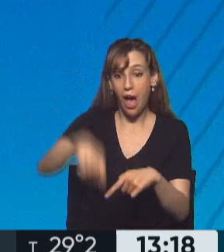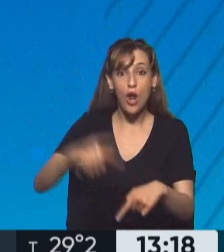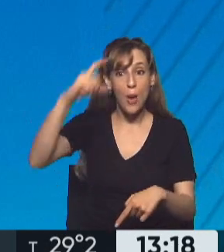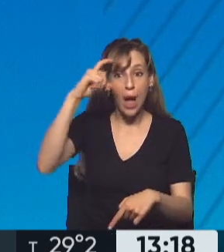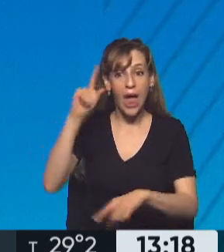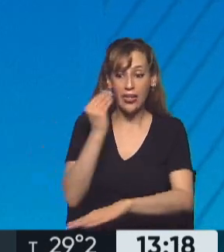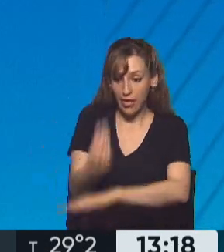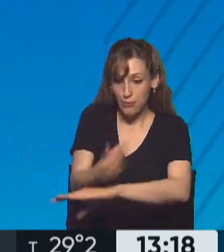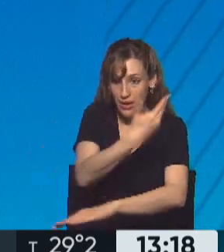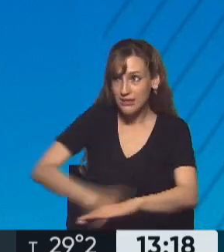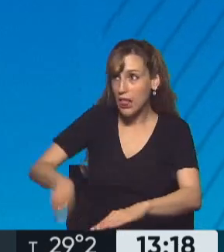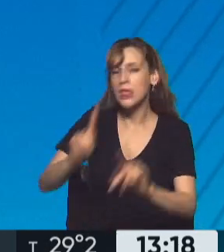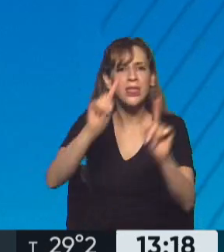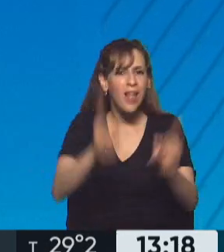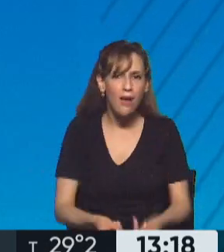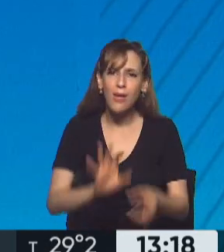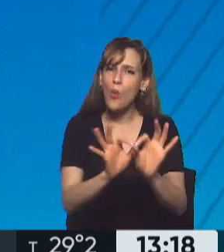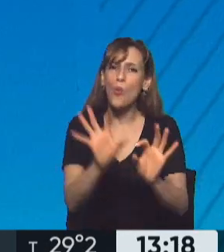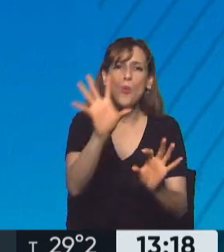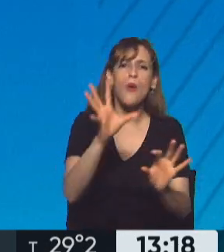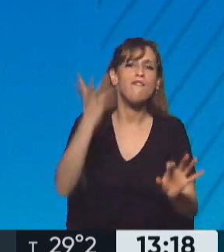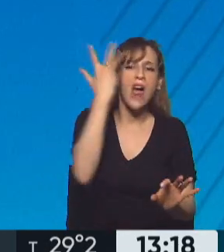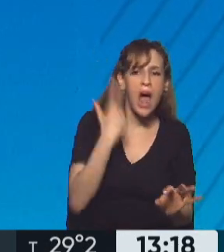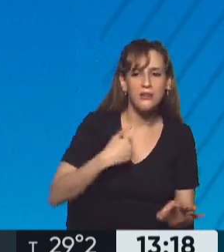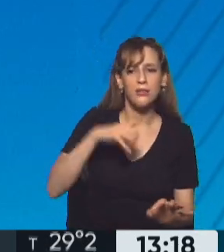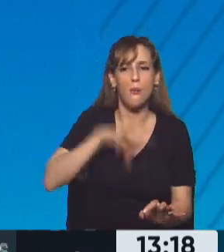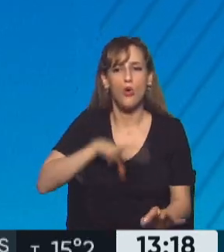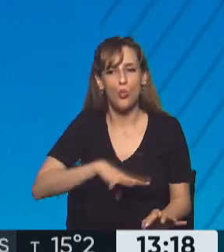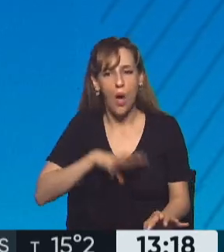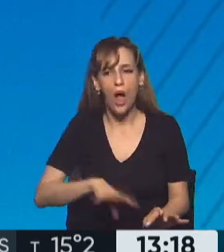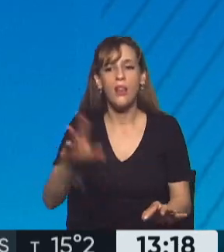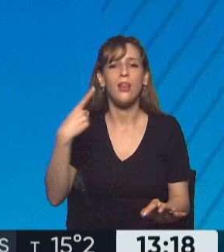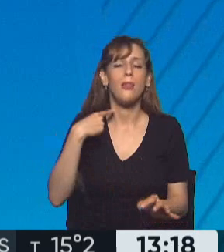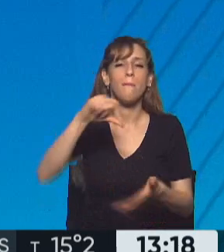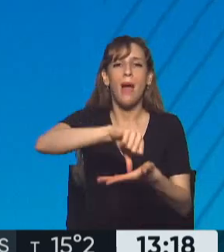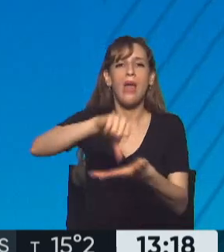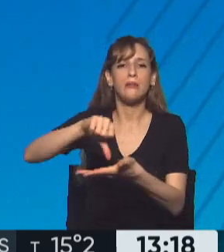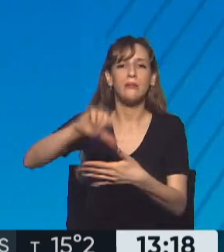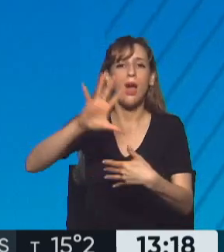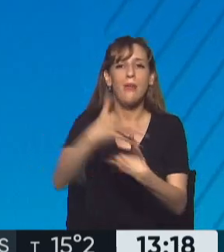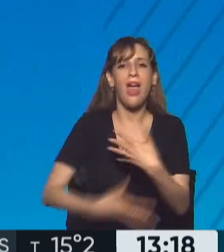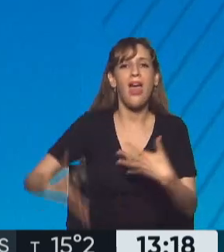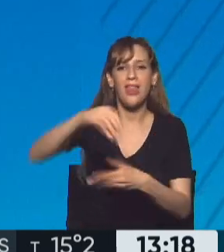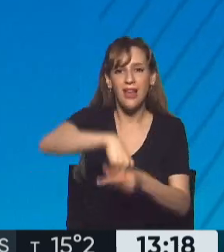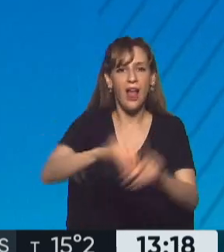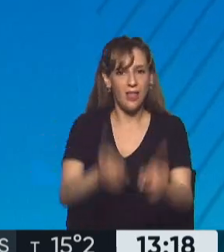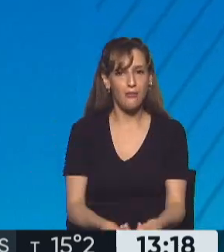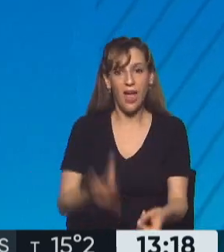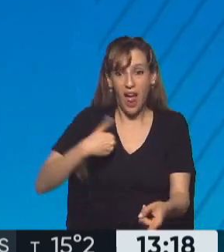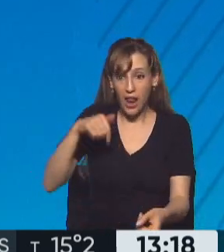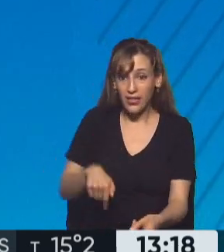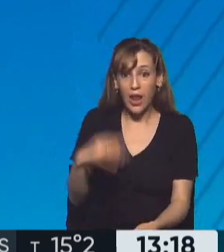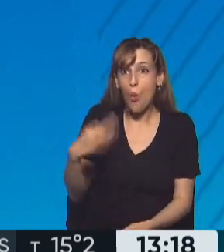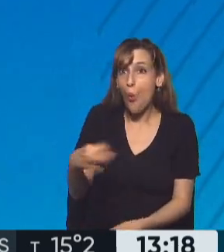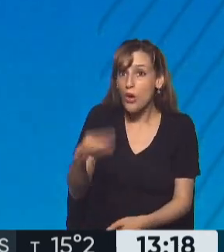en países europeos como Francia, como Portugal, también en países de América Latina, no solamente en Argentina. Me parece